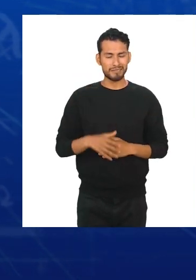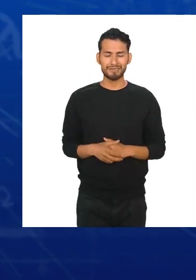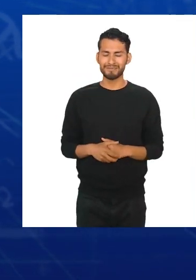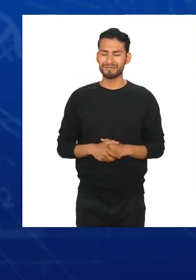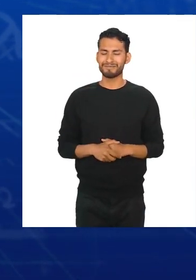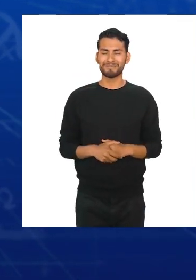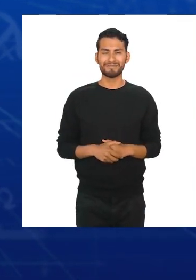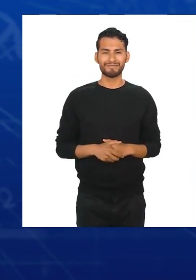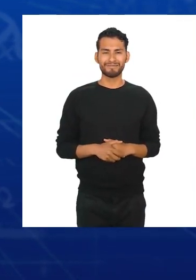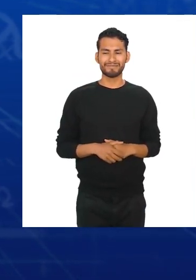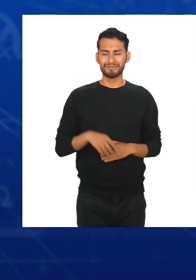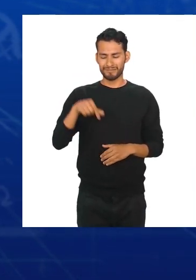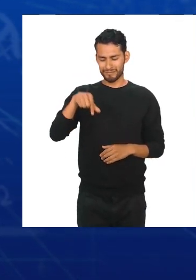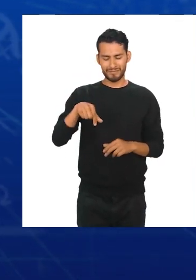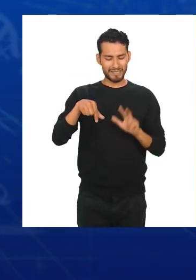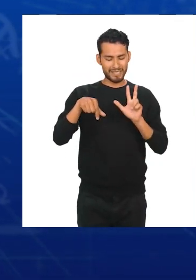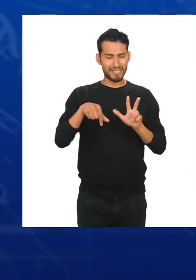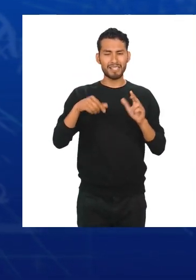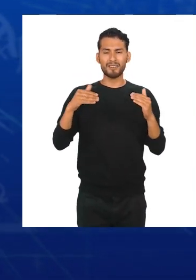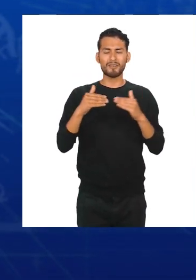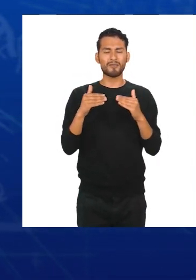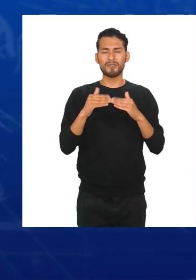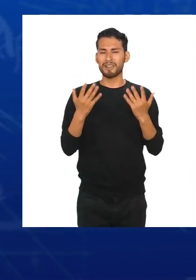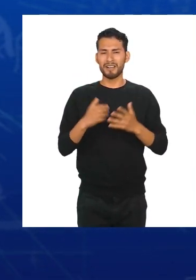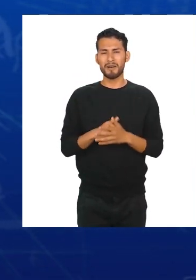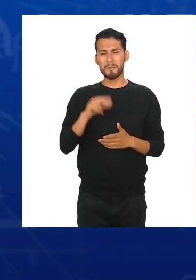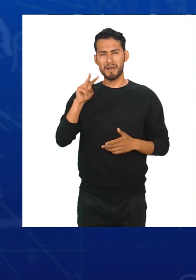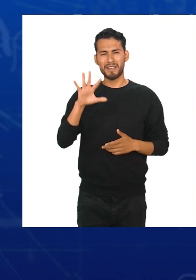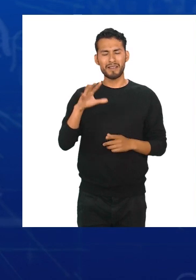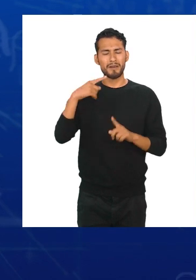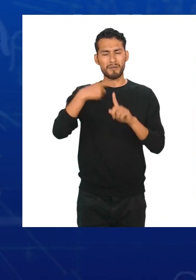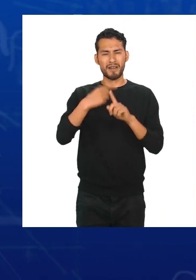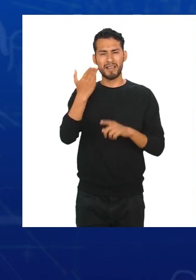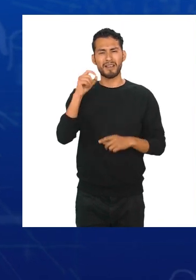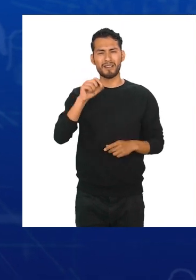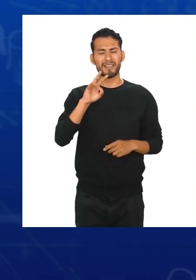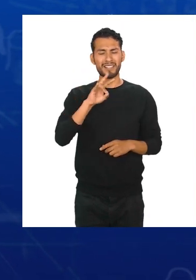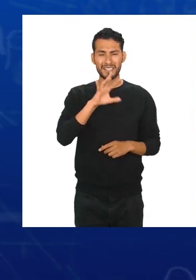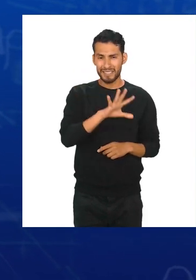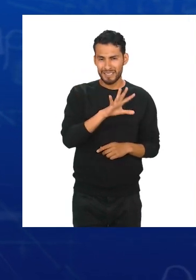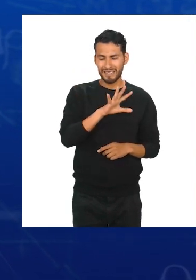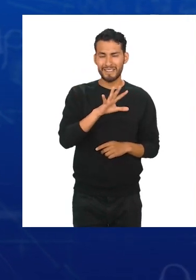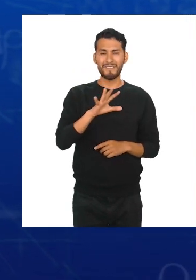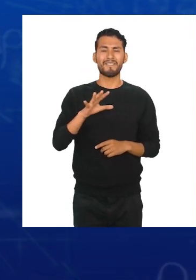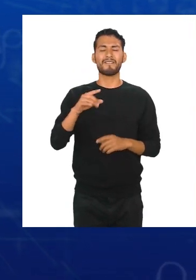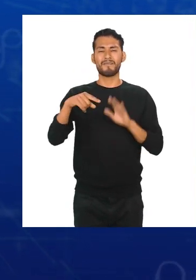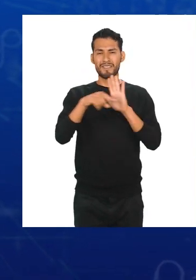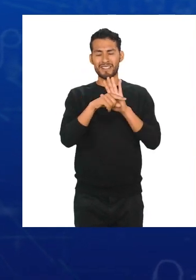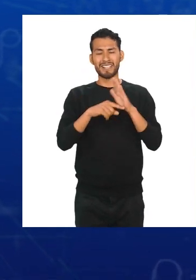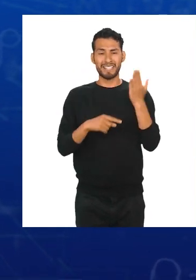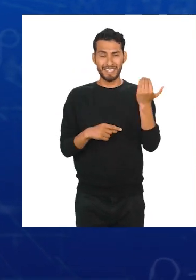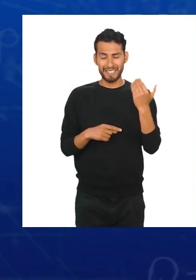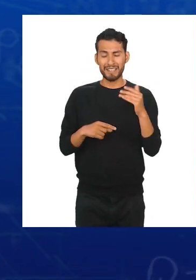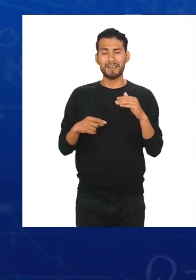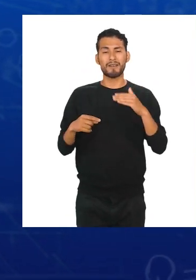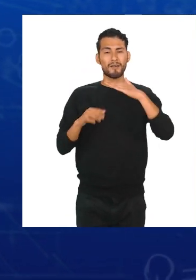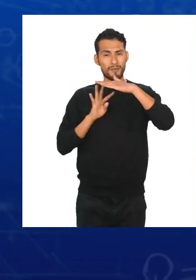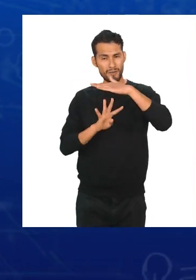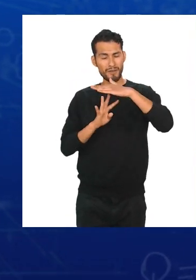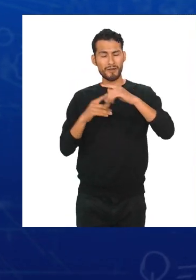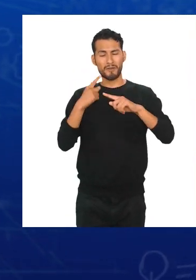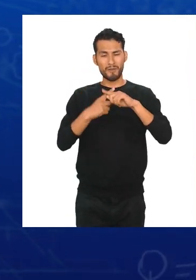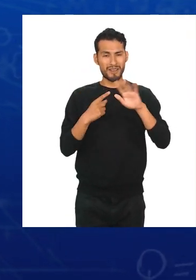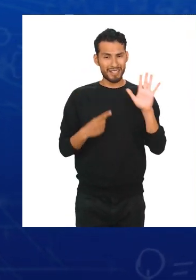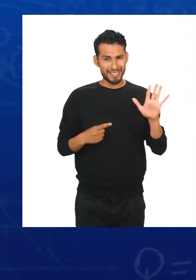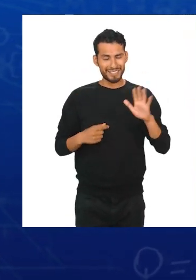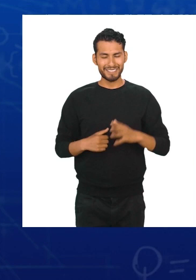igual a 5. Q sub 3 es igual a 25 más 15,75 menos 15